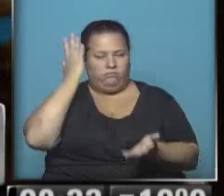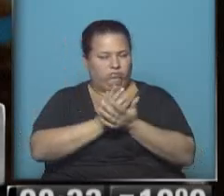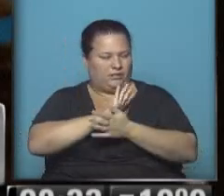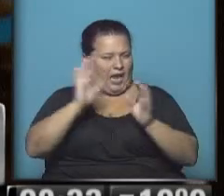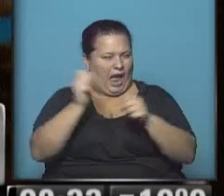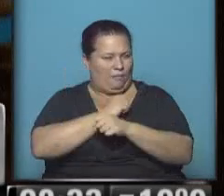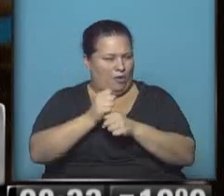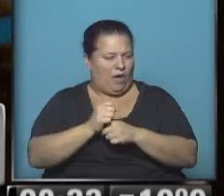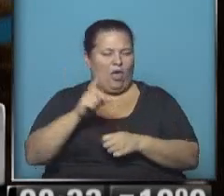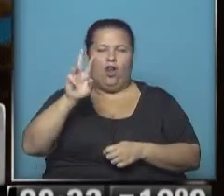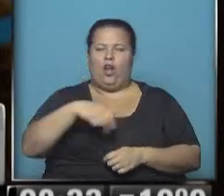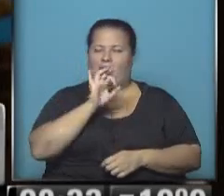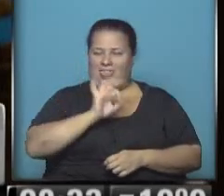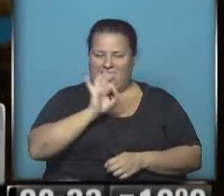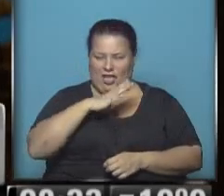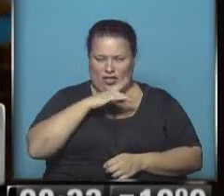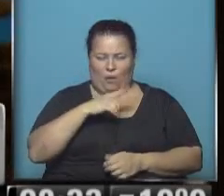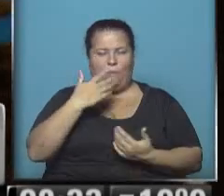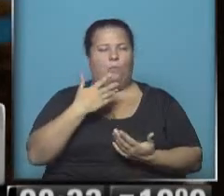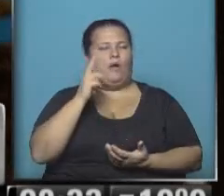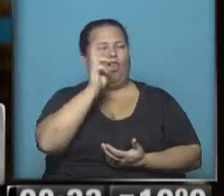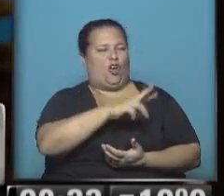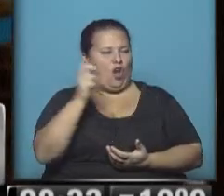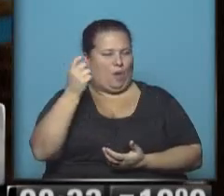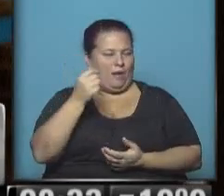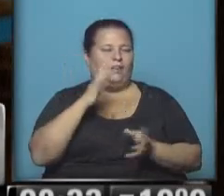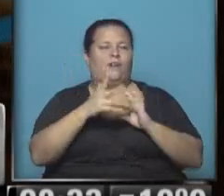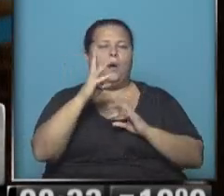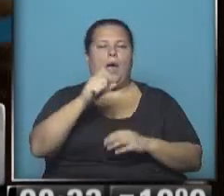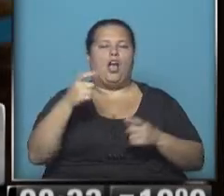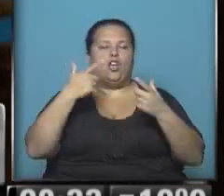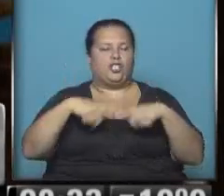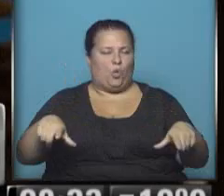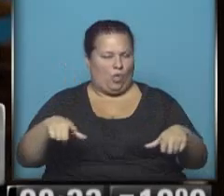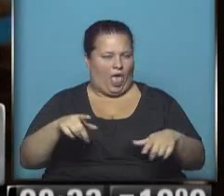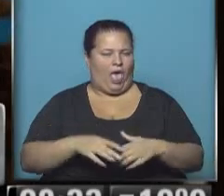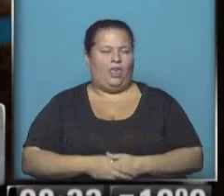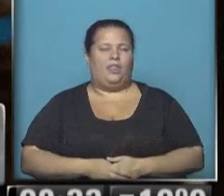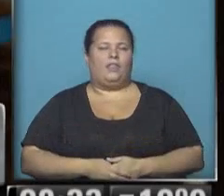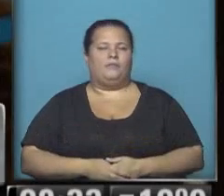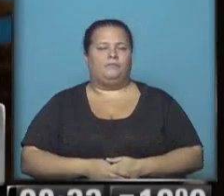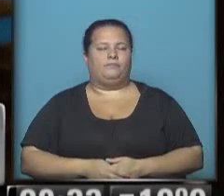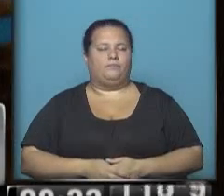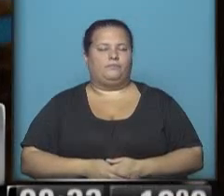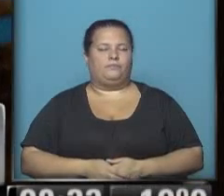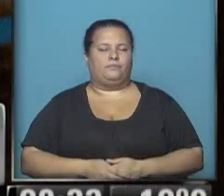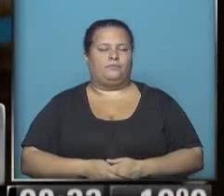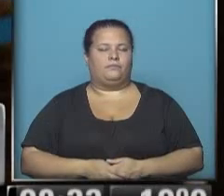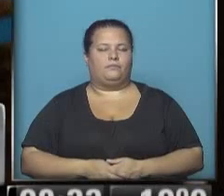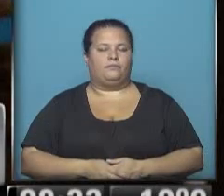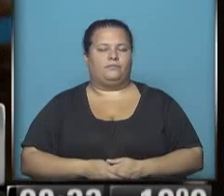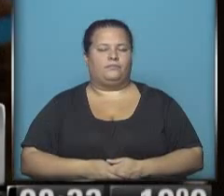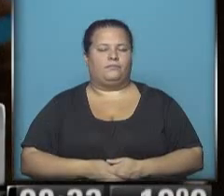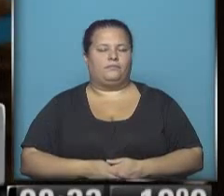y no están cobrando todavía puedan acceder a ese dinero a través del banco ciudad que él